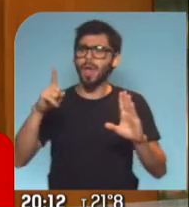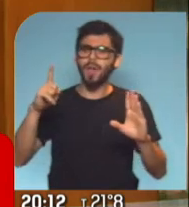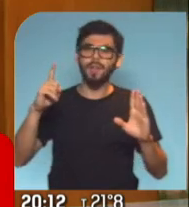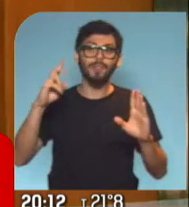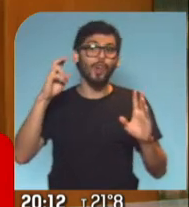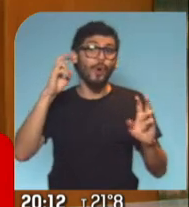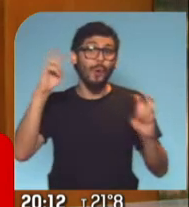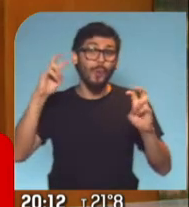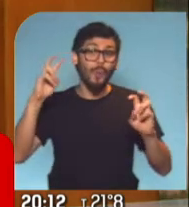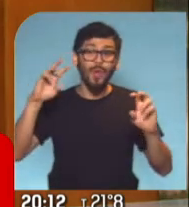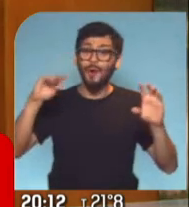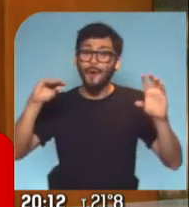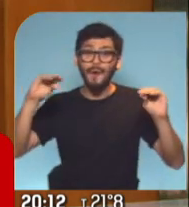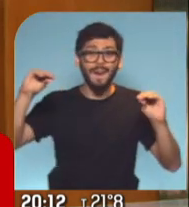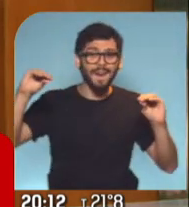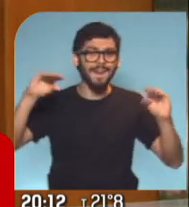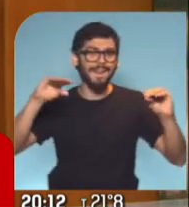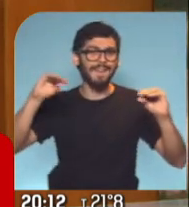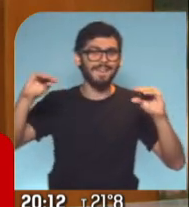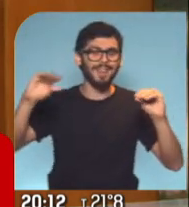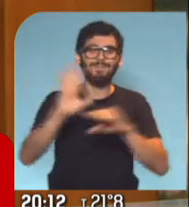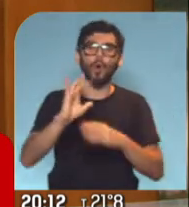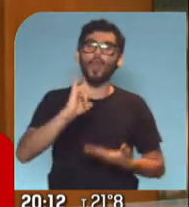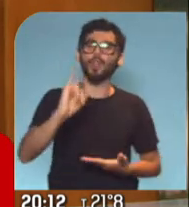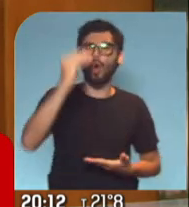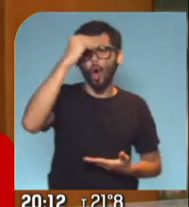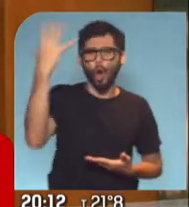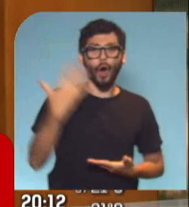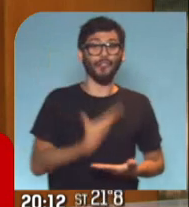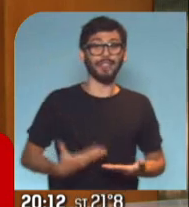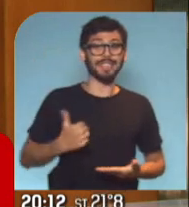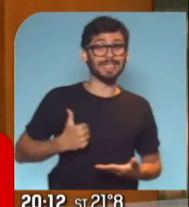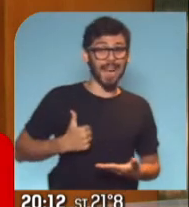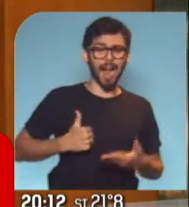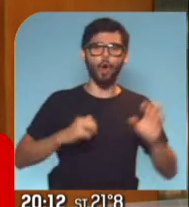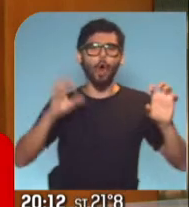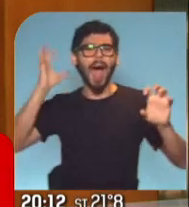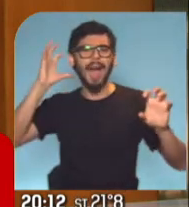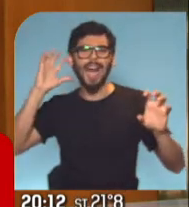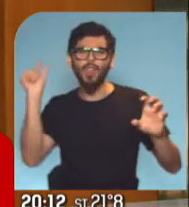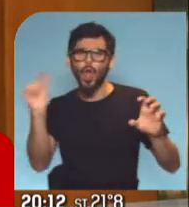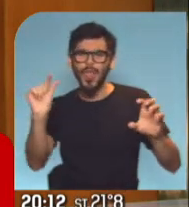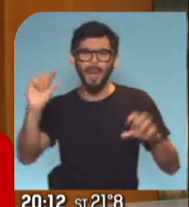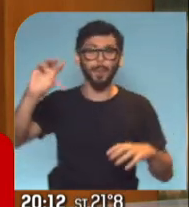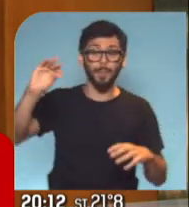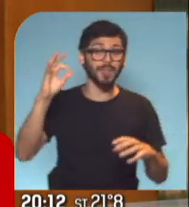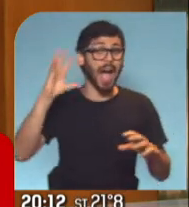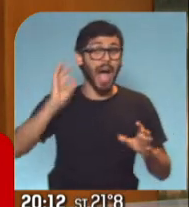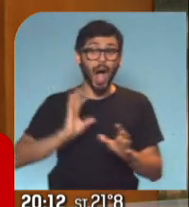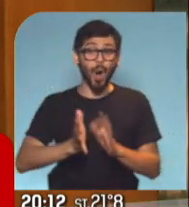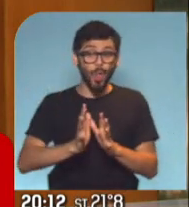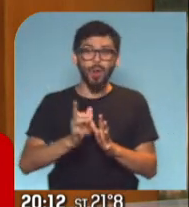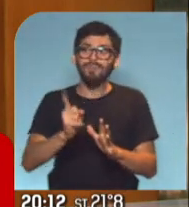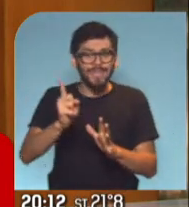mezcla justamente fragmentos de discursos oficiales, programas de radio de época. Eso era el audio,